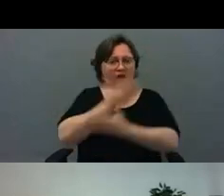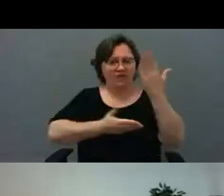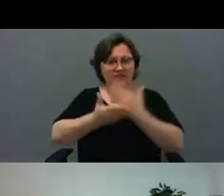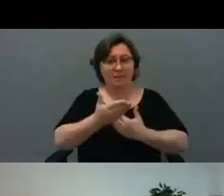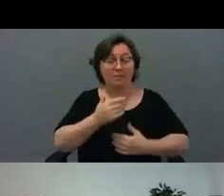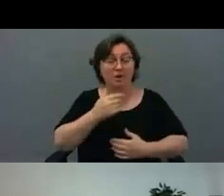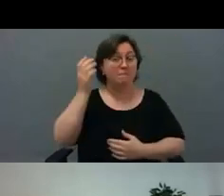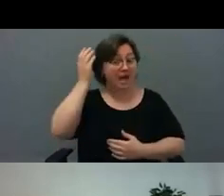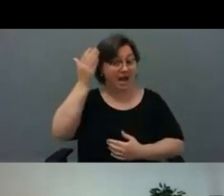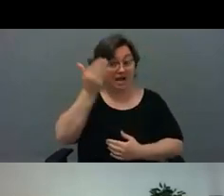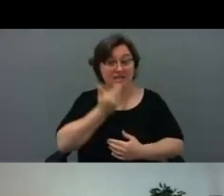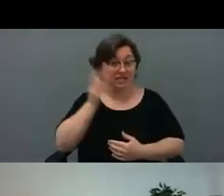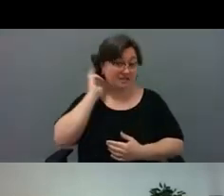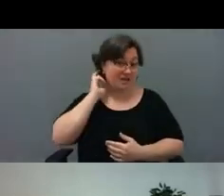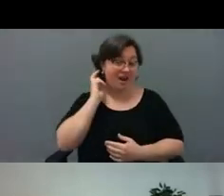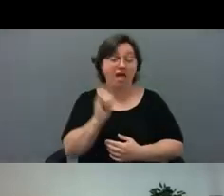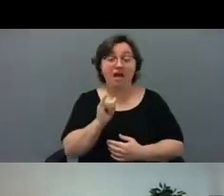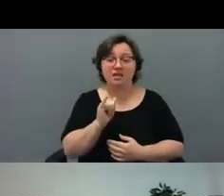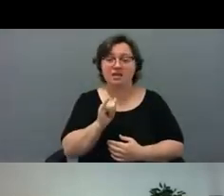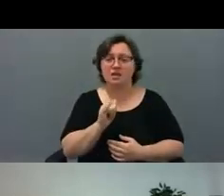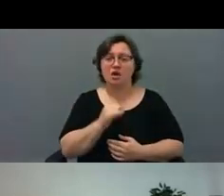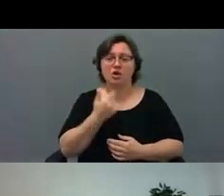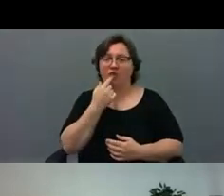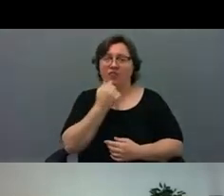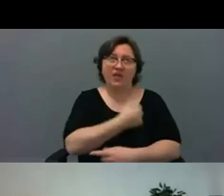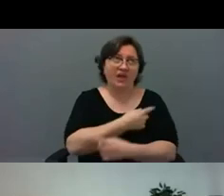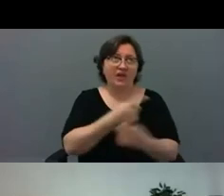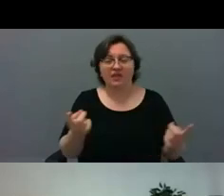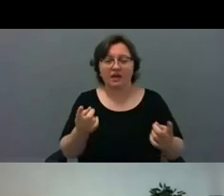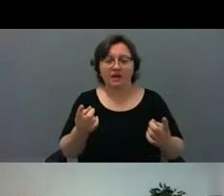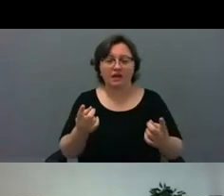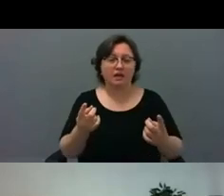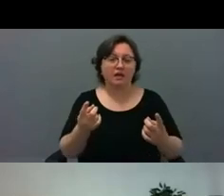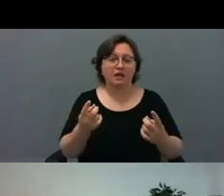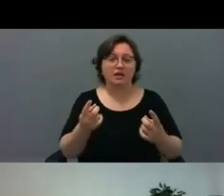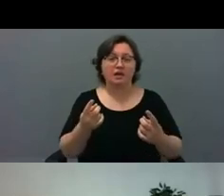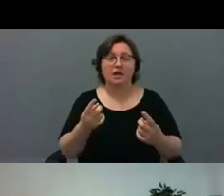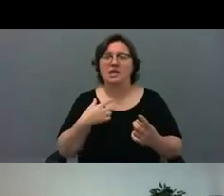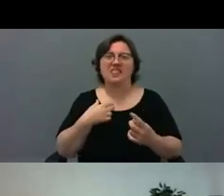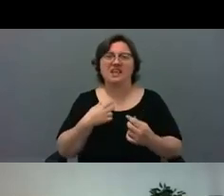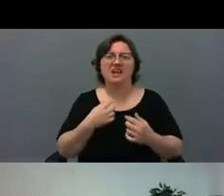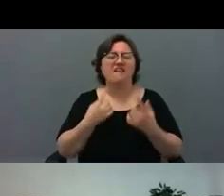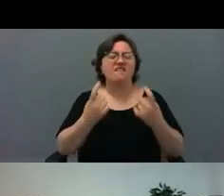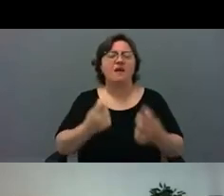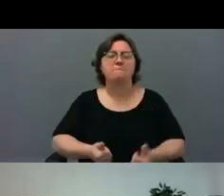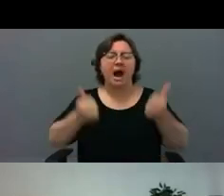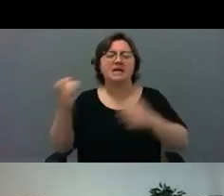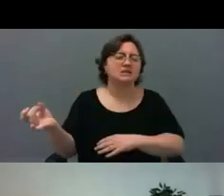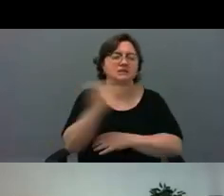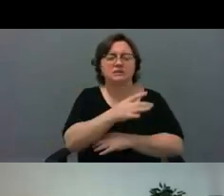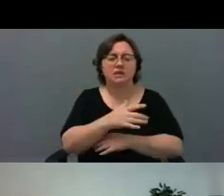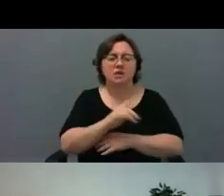parálisis cerebral, yo creo que no voy a decir que sea de la que más, pero somos de los que más, ya que